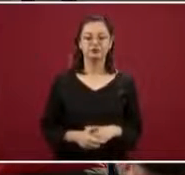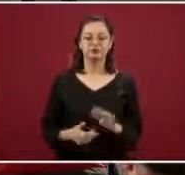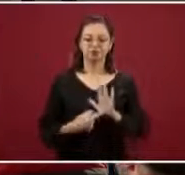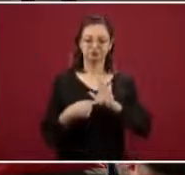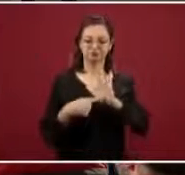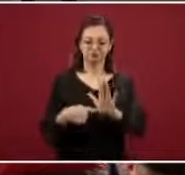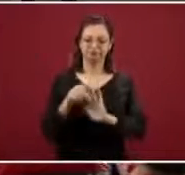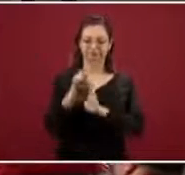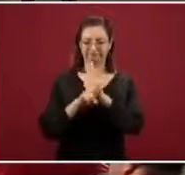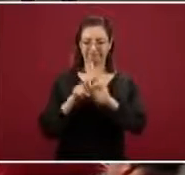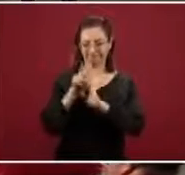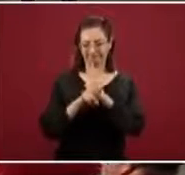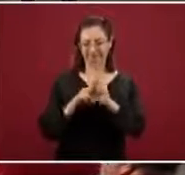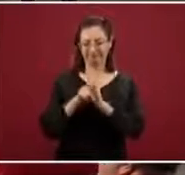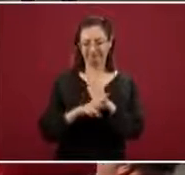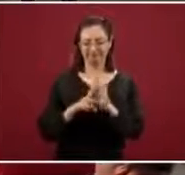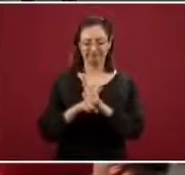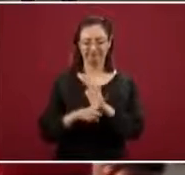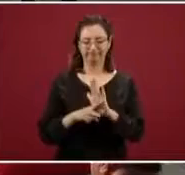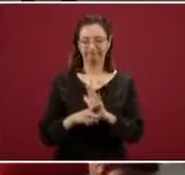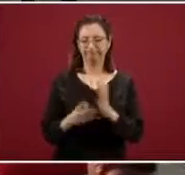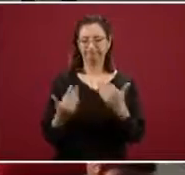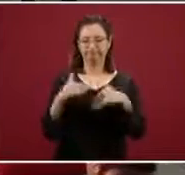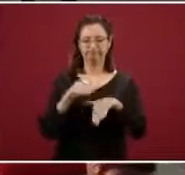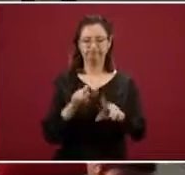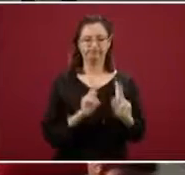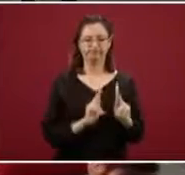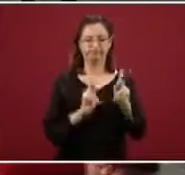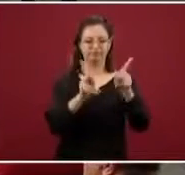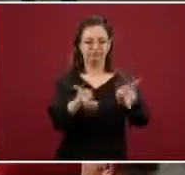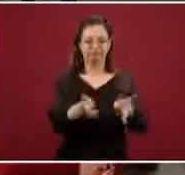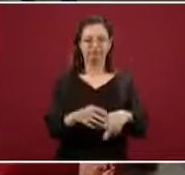proyectar aquí un pequeño video sobre este puente.